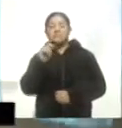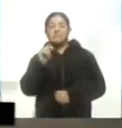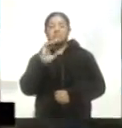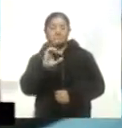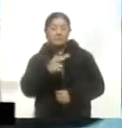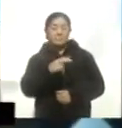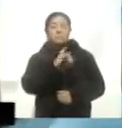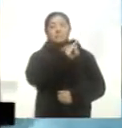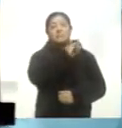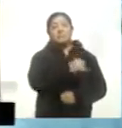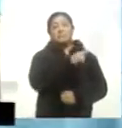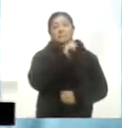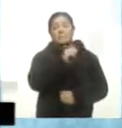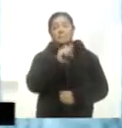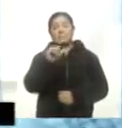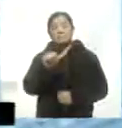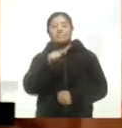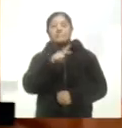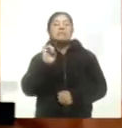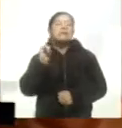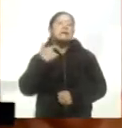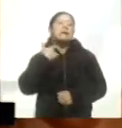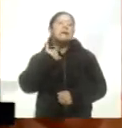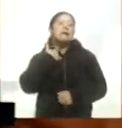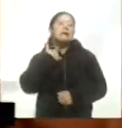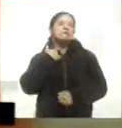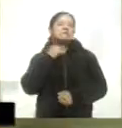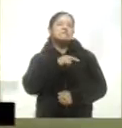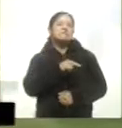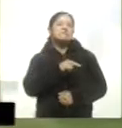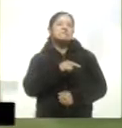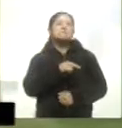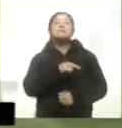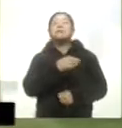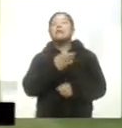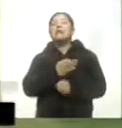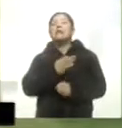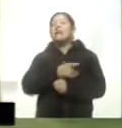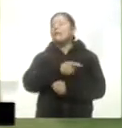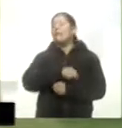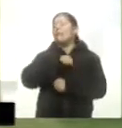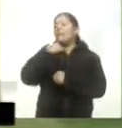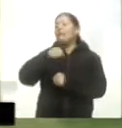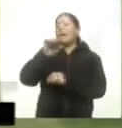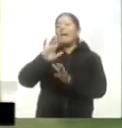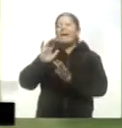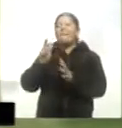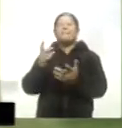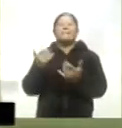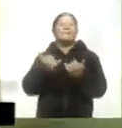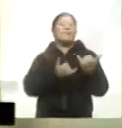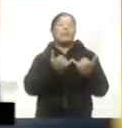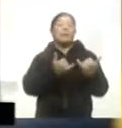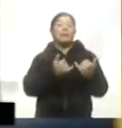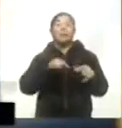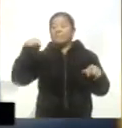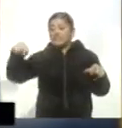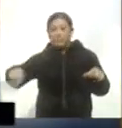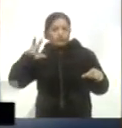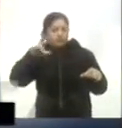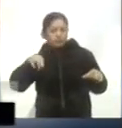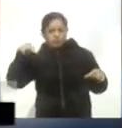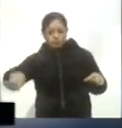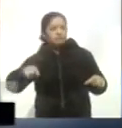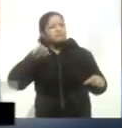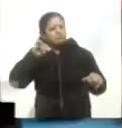Arce, ex figuras que salieron del retiro para exhibiciones, la pelea del Golden Boy contará para su récord, el cual quedó